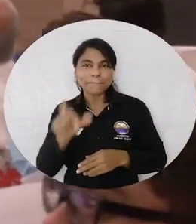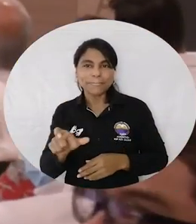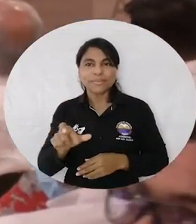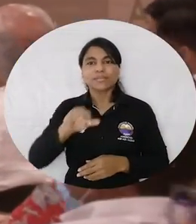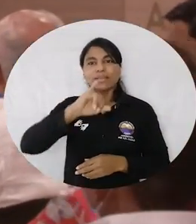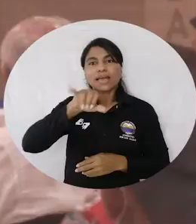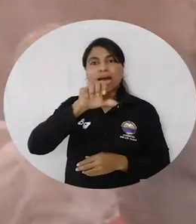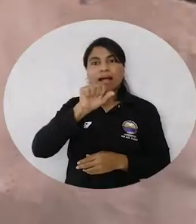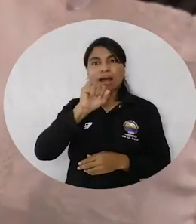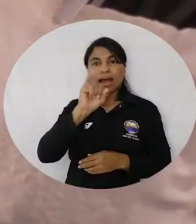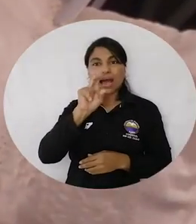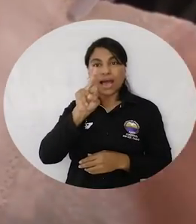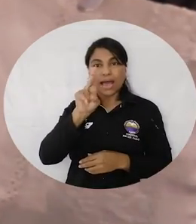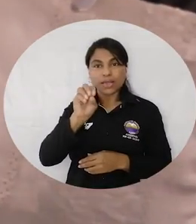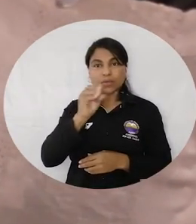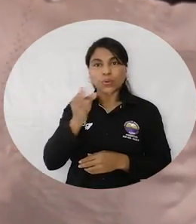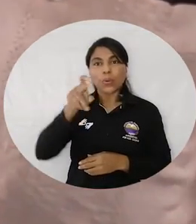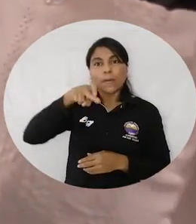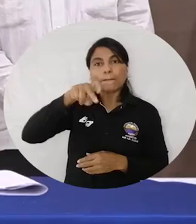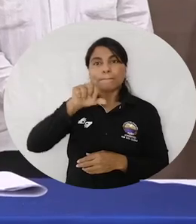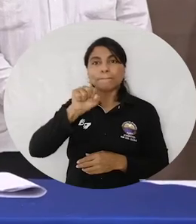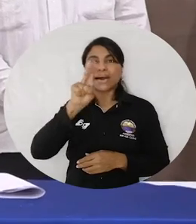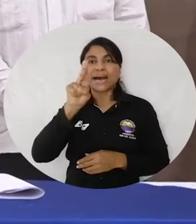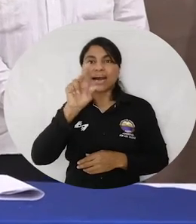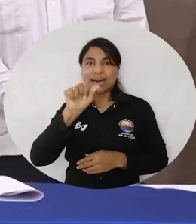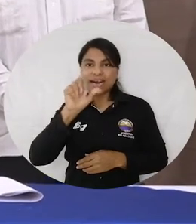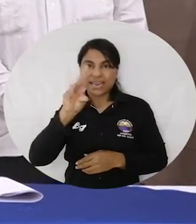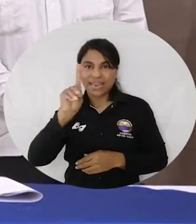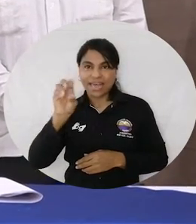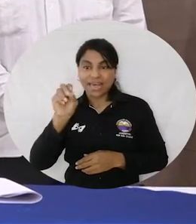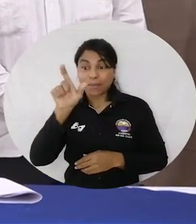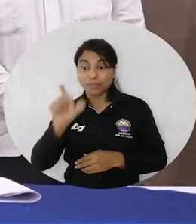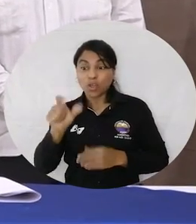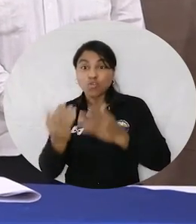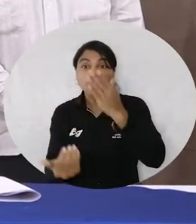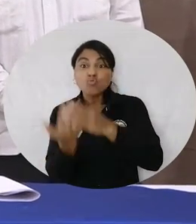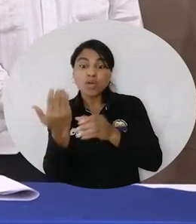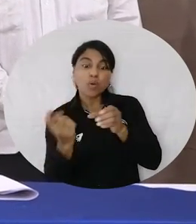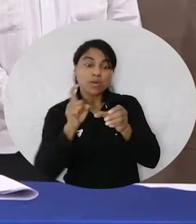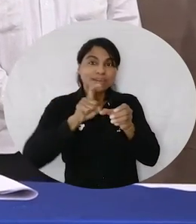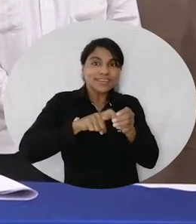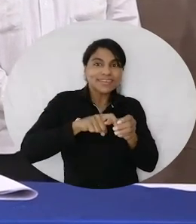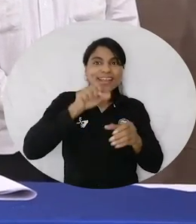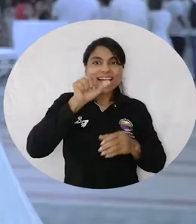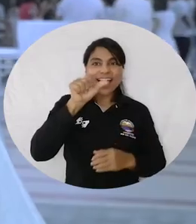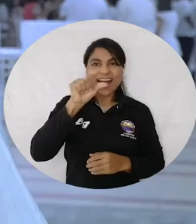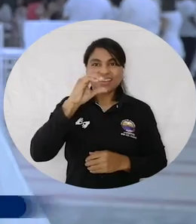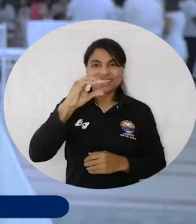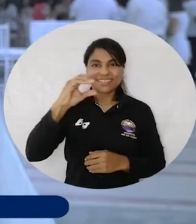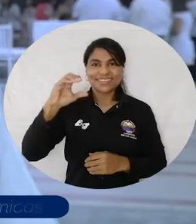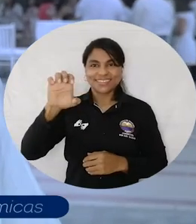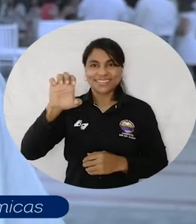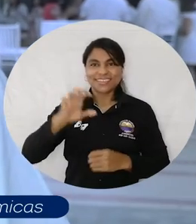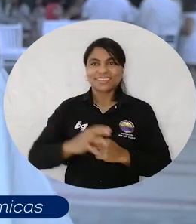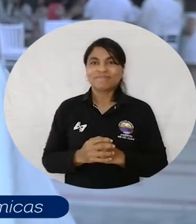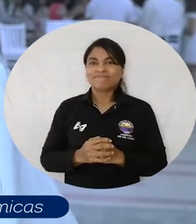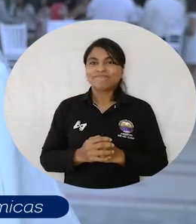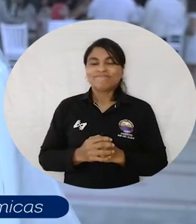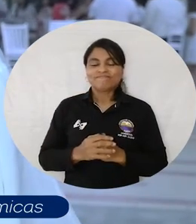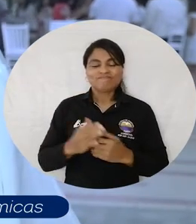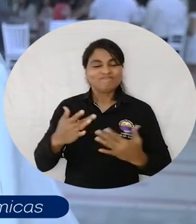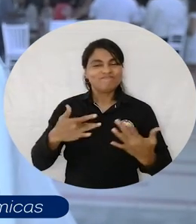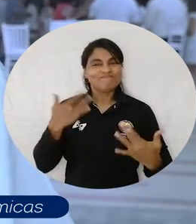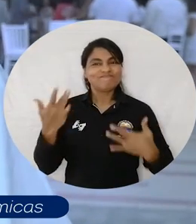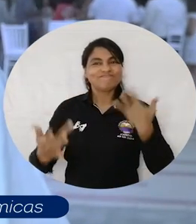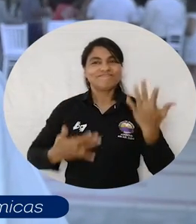doctor Jairo Parada Corrales, donde se presentó como nuevo académico de la Academia Colombiana de Ciencias Económicas. Con una gran satisfacción que